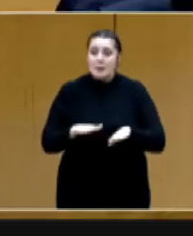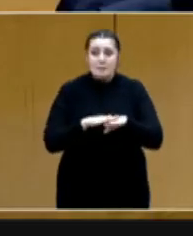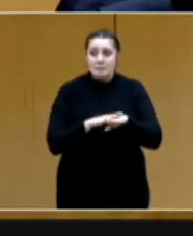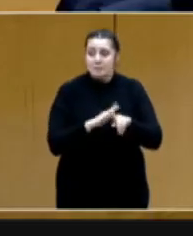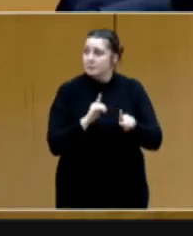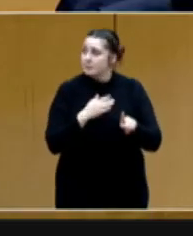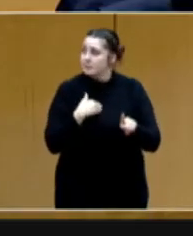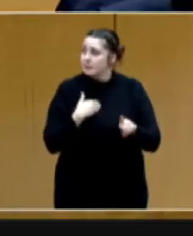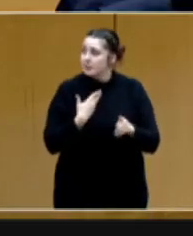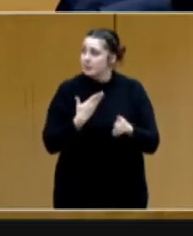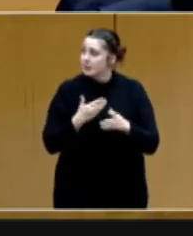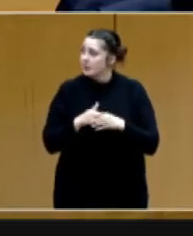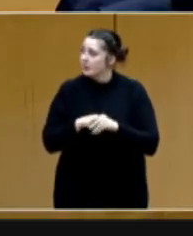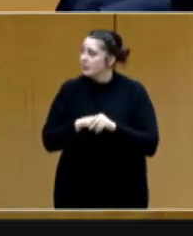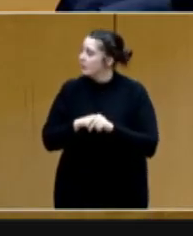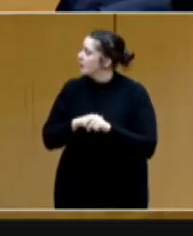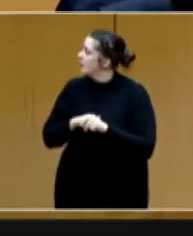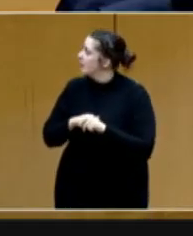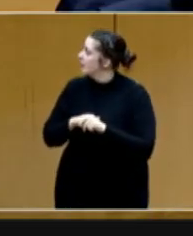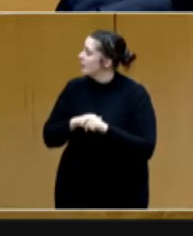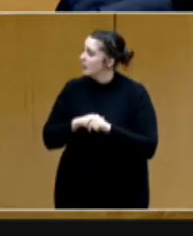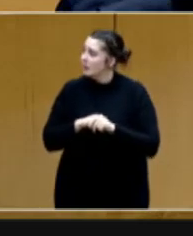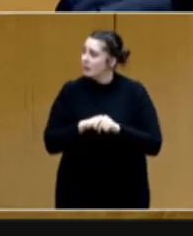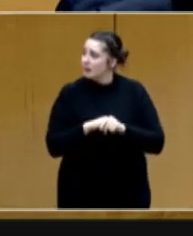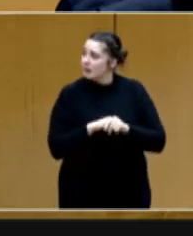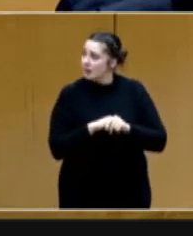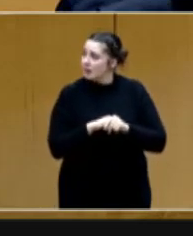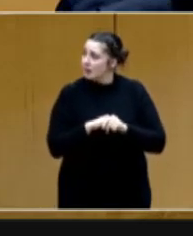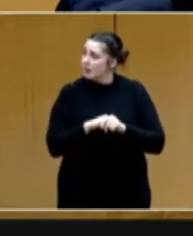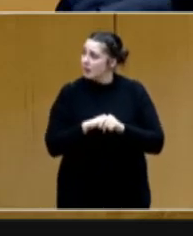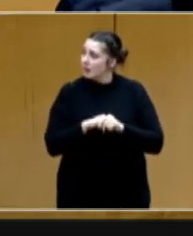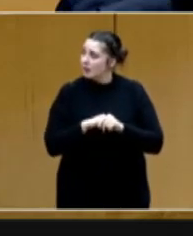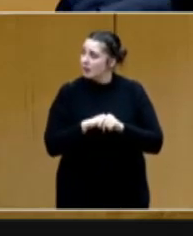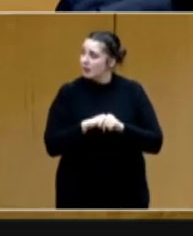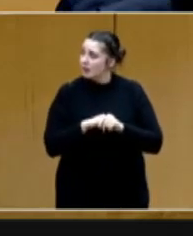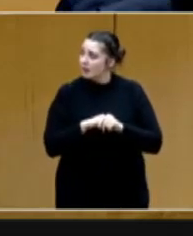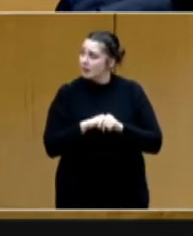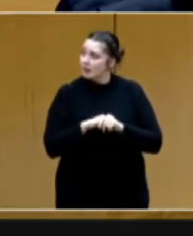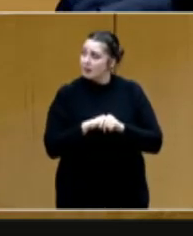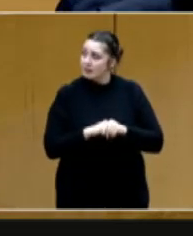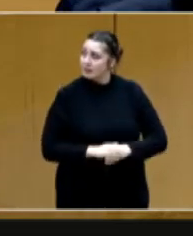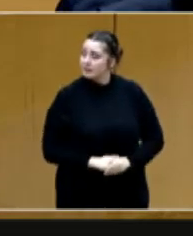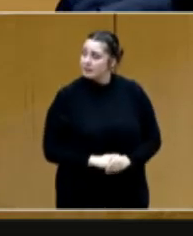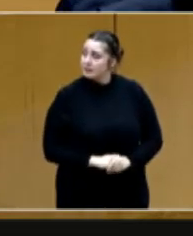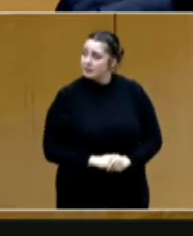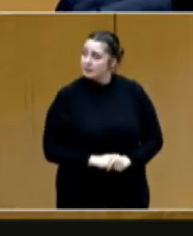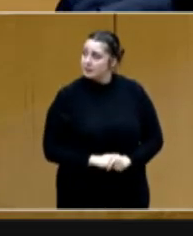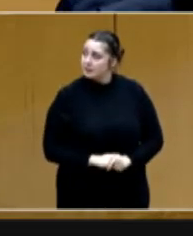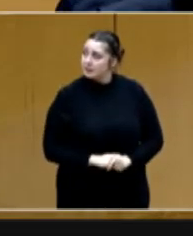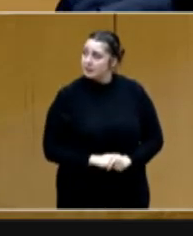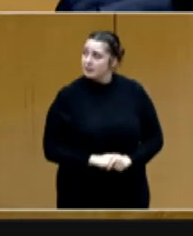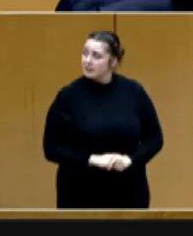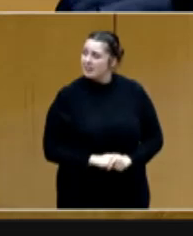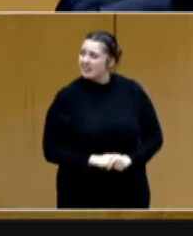que necesitaban medios no se me oye que